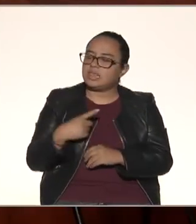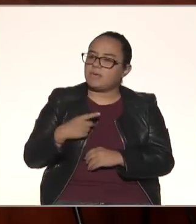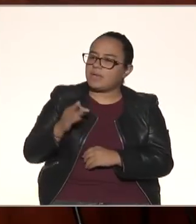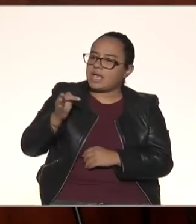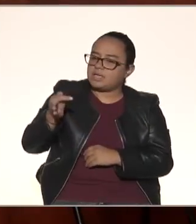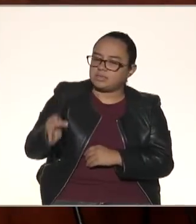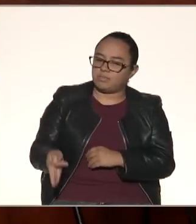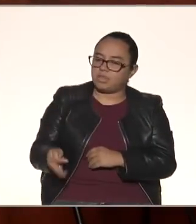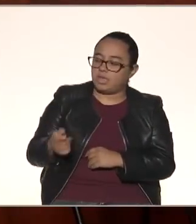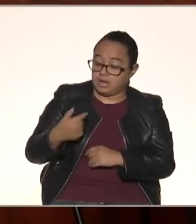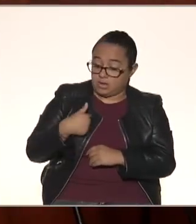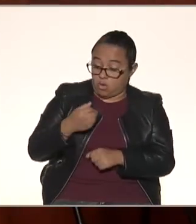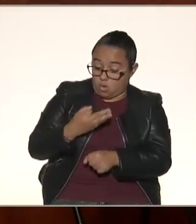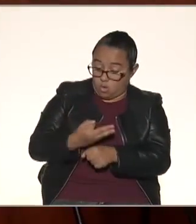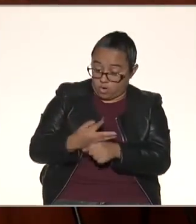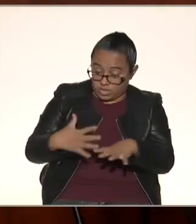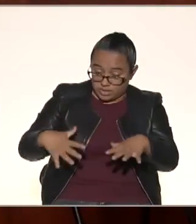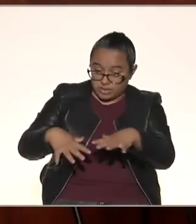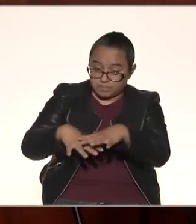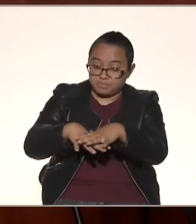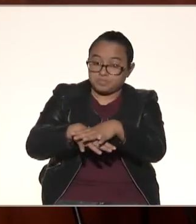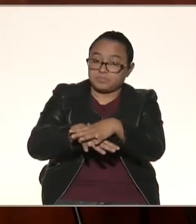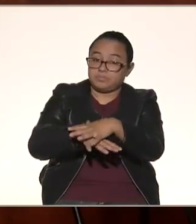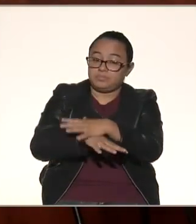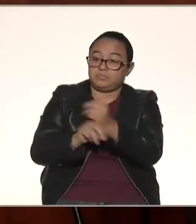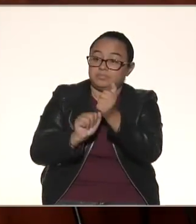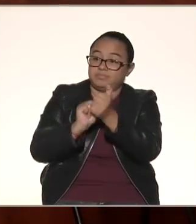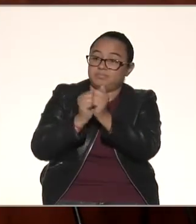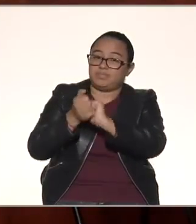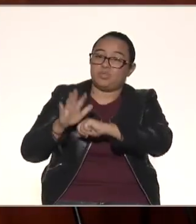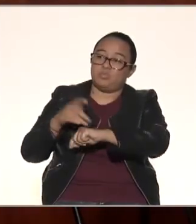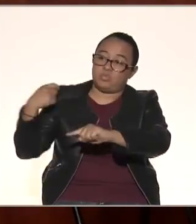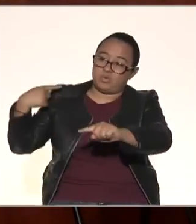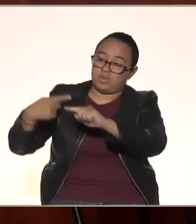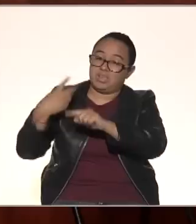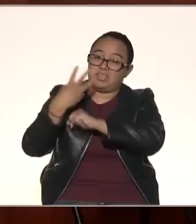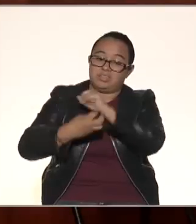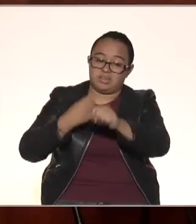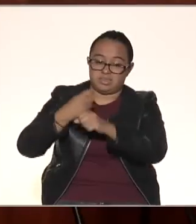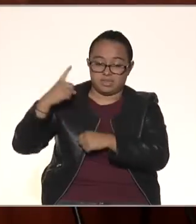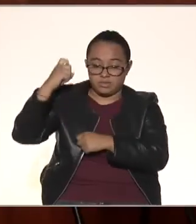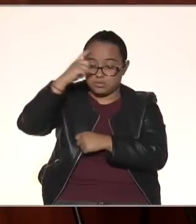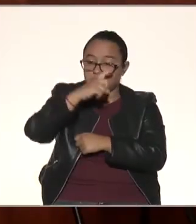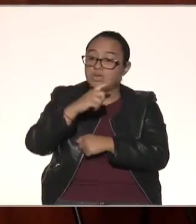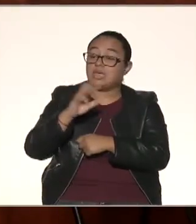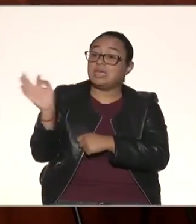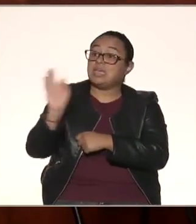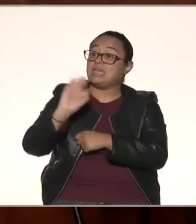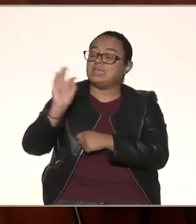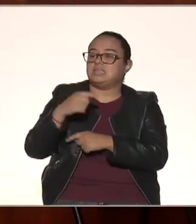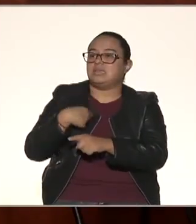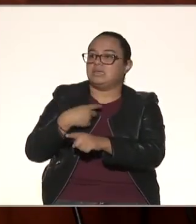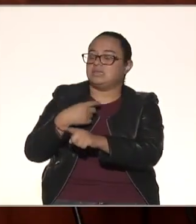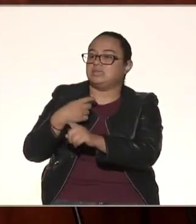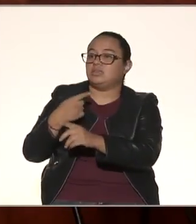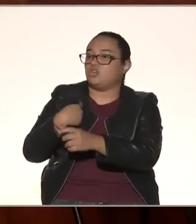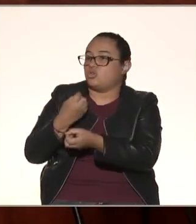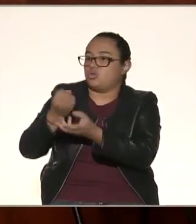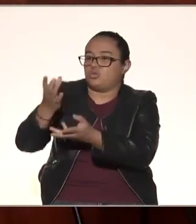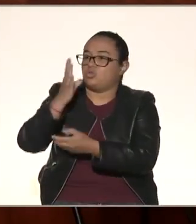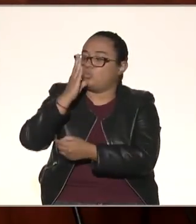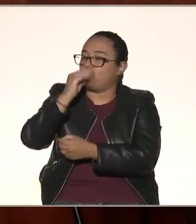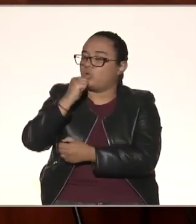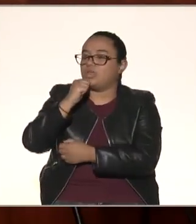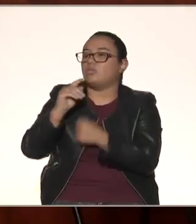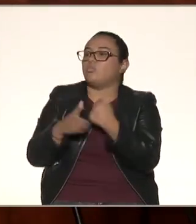somos, y que lo que somos ahorita está en transformación, y que hay que ir avisando, permíteme, estoy en crisis, no te puedo dar nada porque me